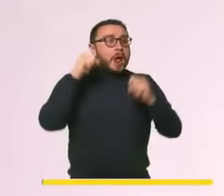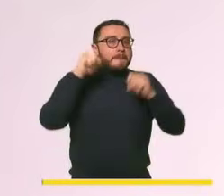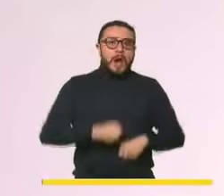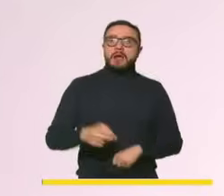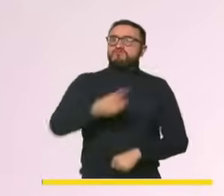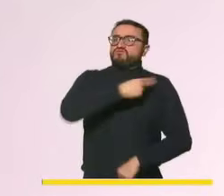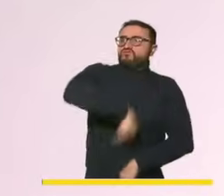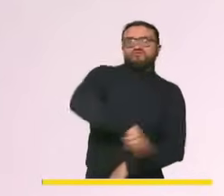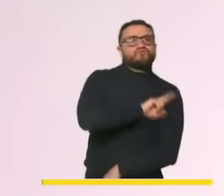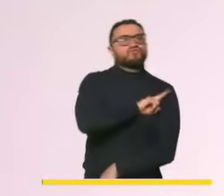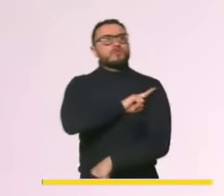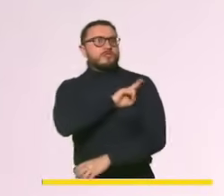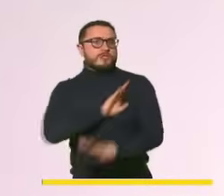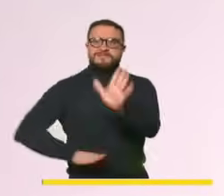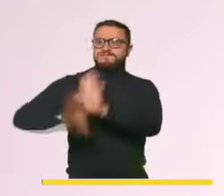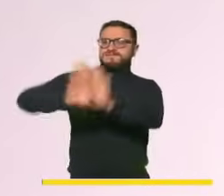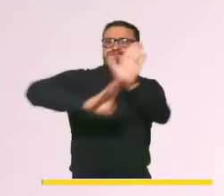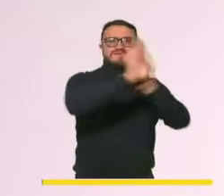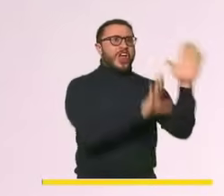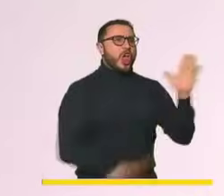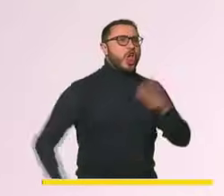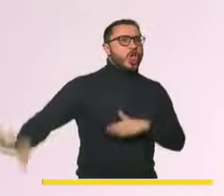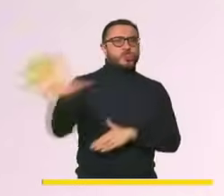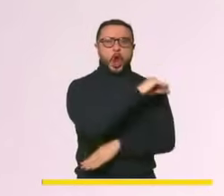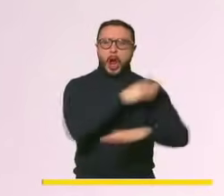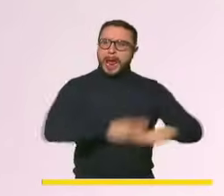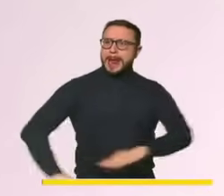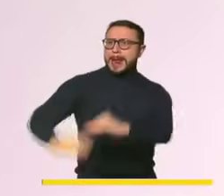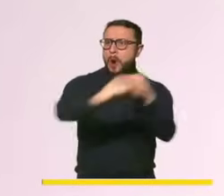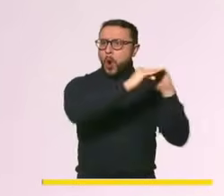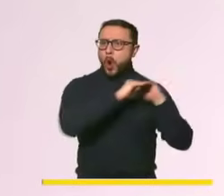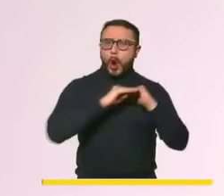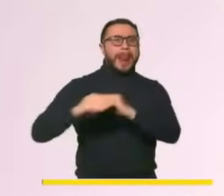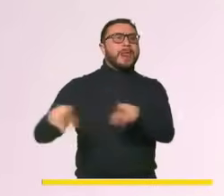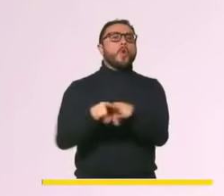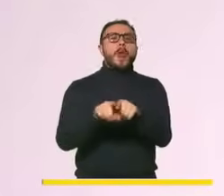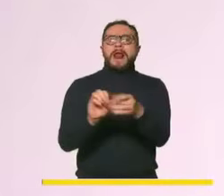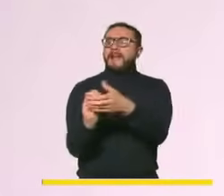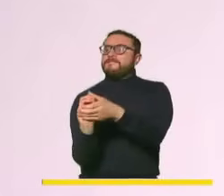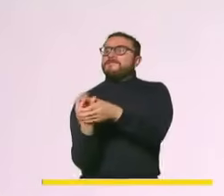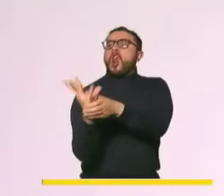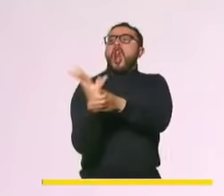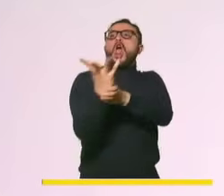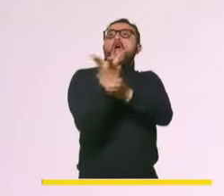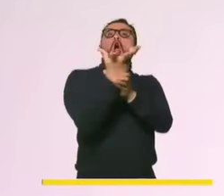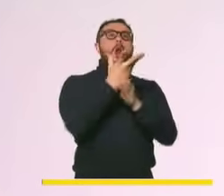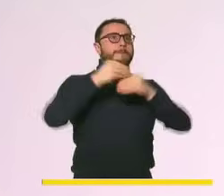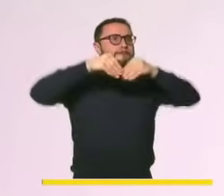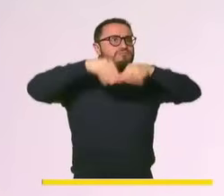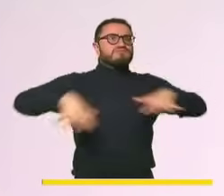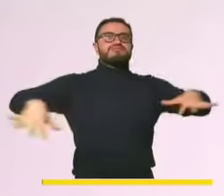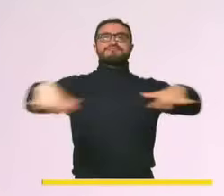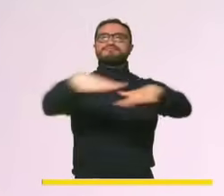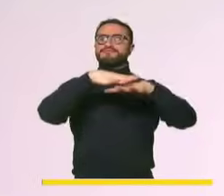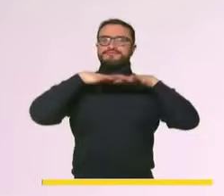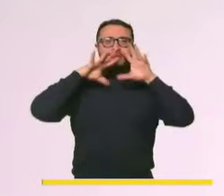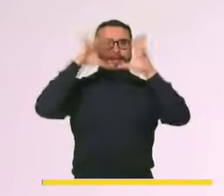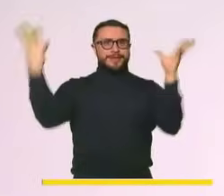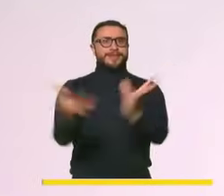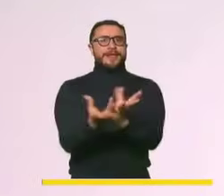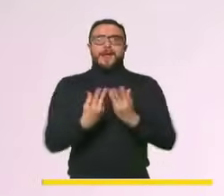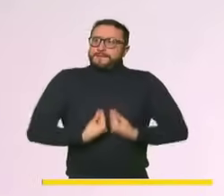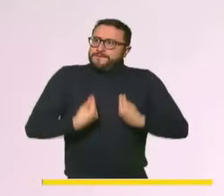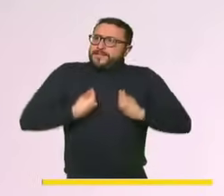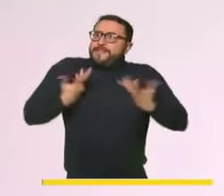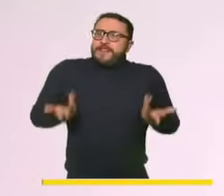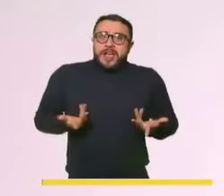podamos desarrollarnos plenamente, florecer como un pueblo en la tierra, que a pesar de